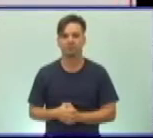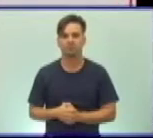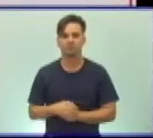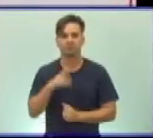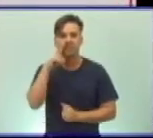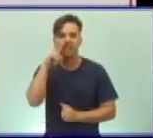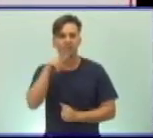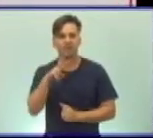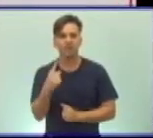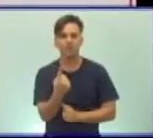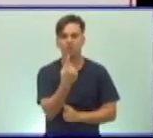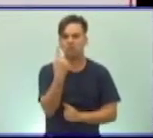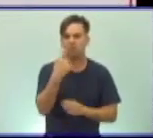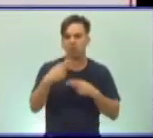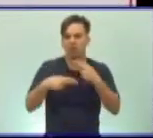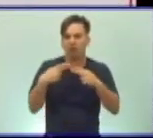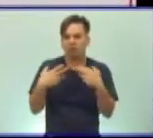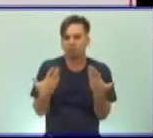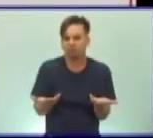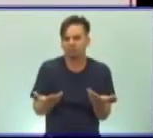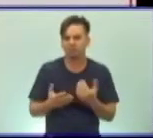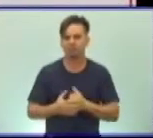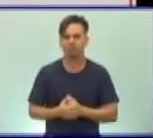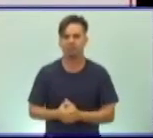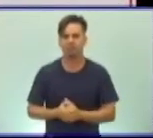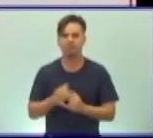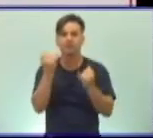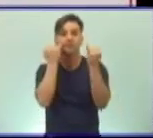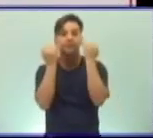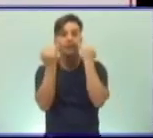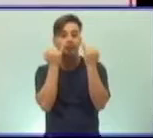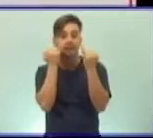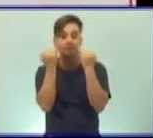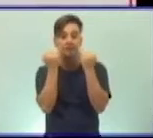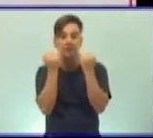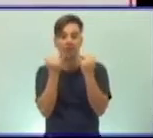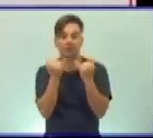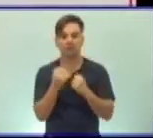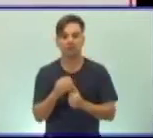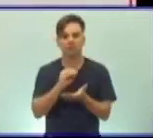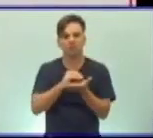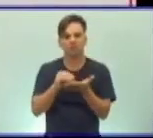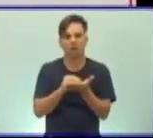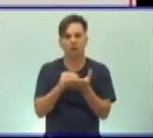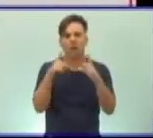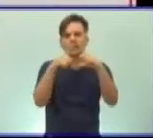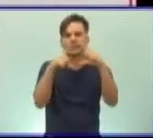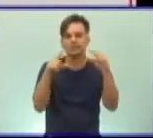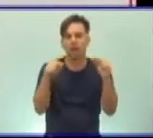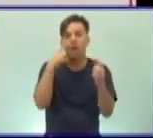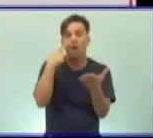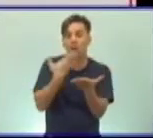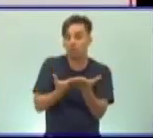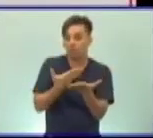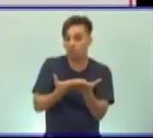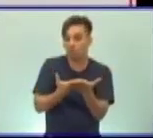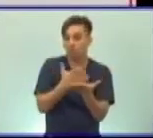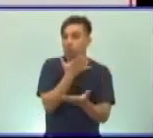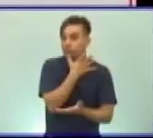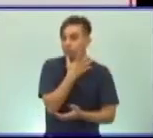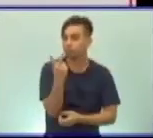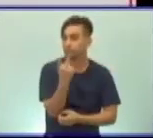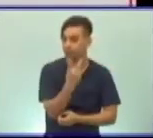Fíjense que lo primero que hacemos es identificar los triángulos que vamos a demostrar que son